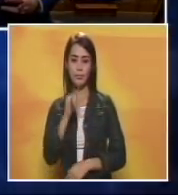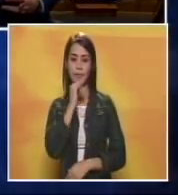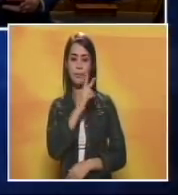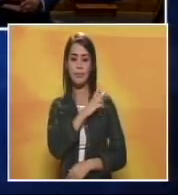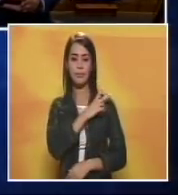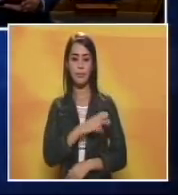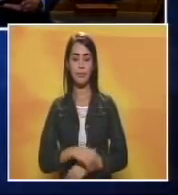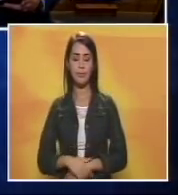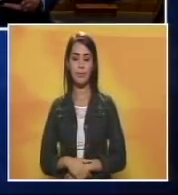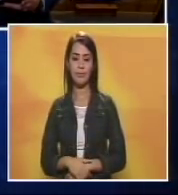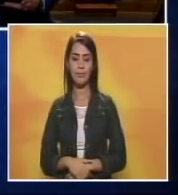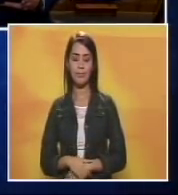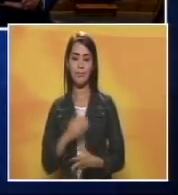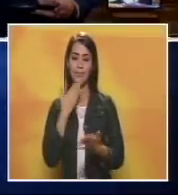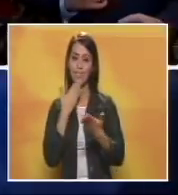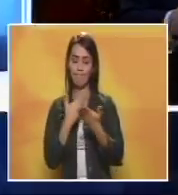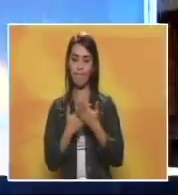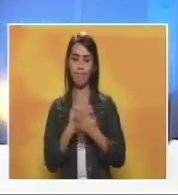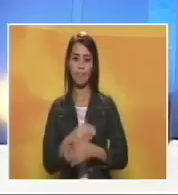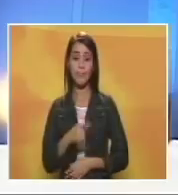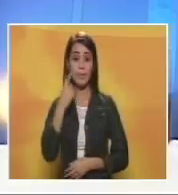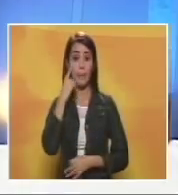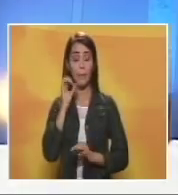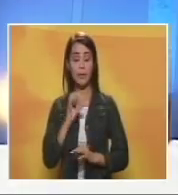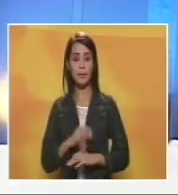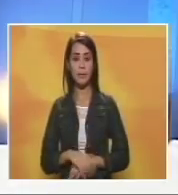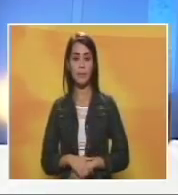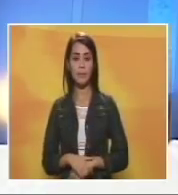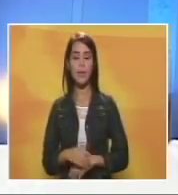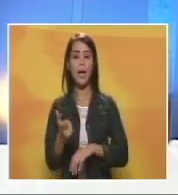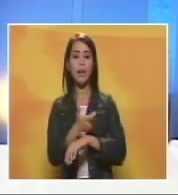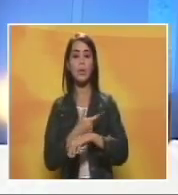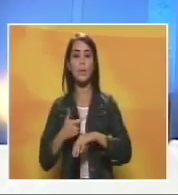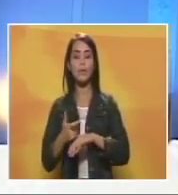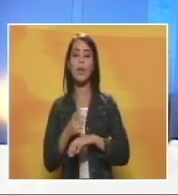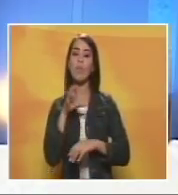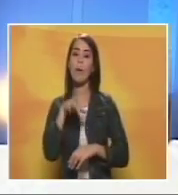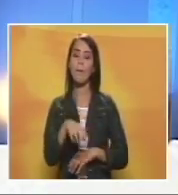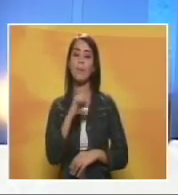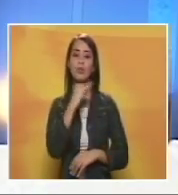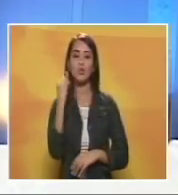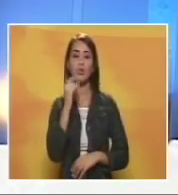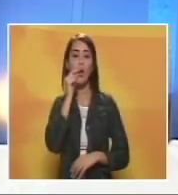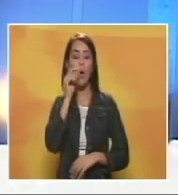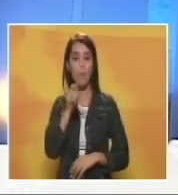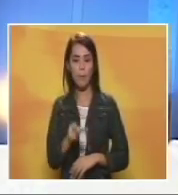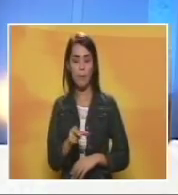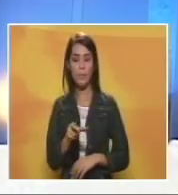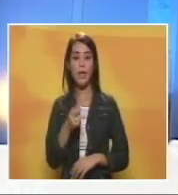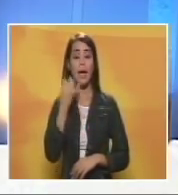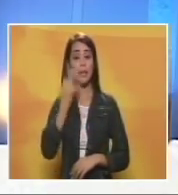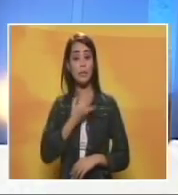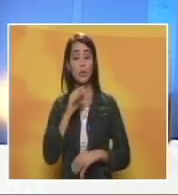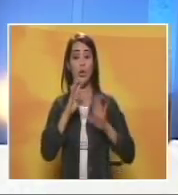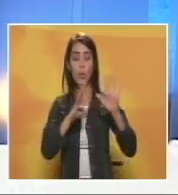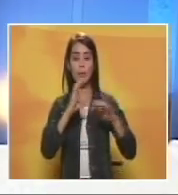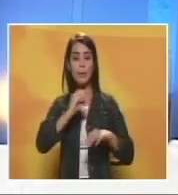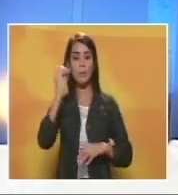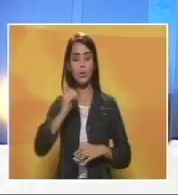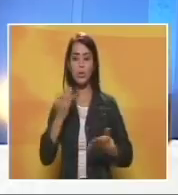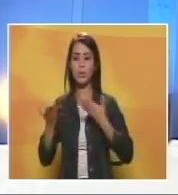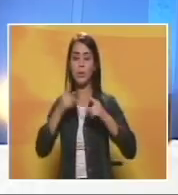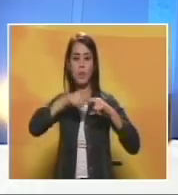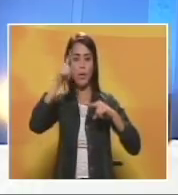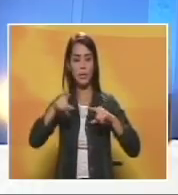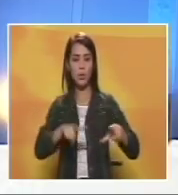el estudio. Muchísimas gracias, Manuel. Estaremos atentos. El gobernador del estado Zulia, Omar Prieto, aseguró que el 90% del servicio eléctrico